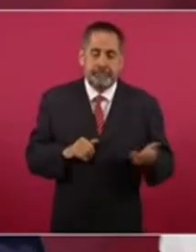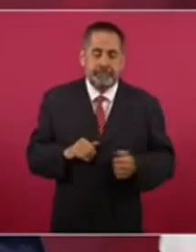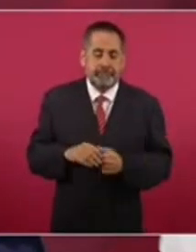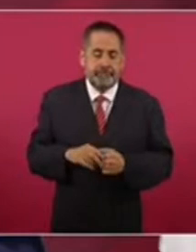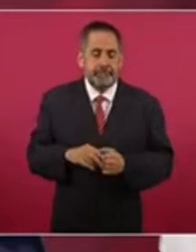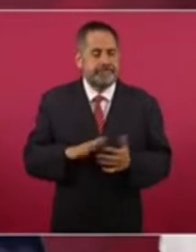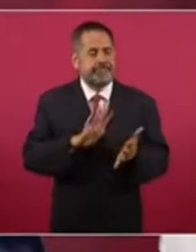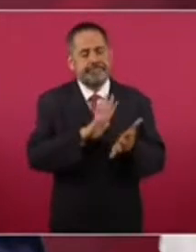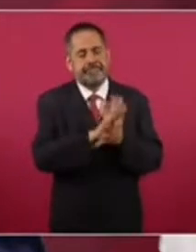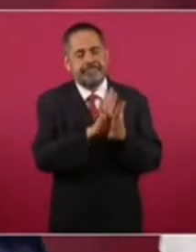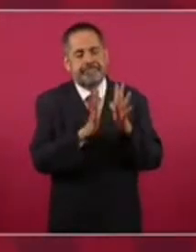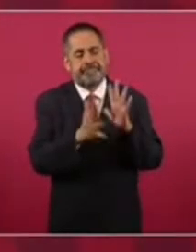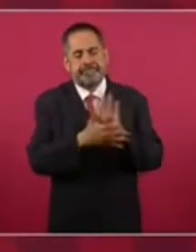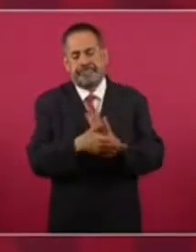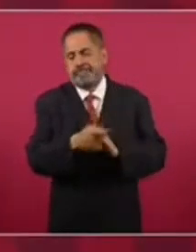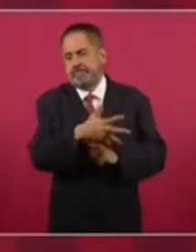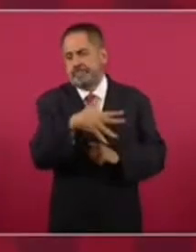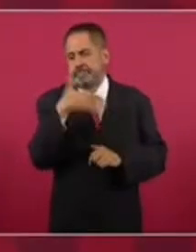cómplice.